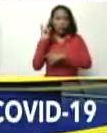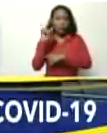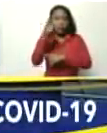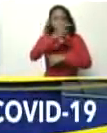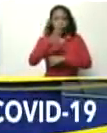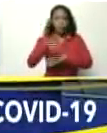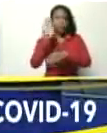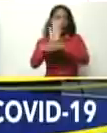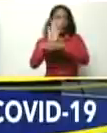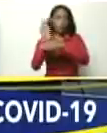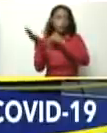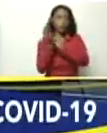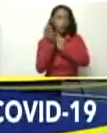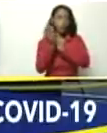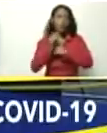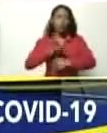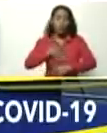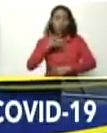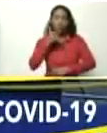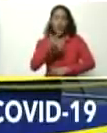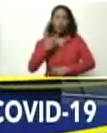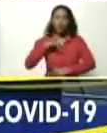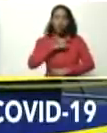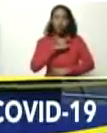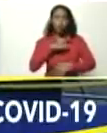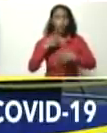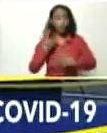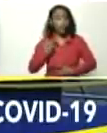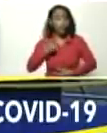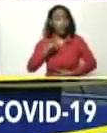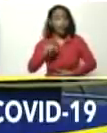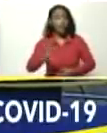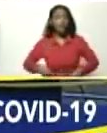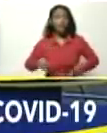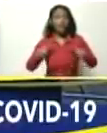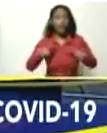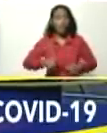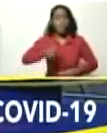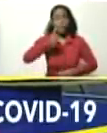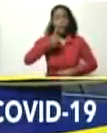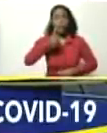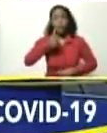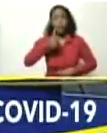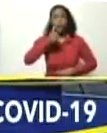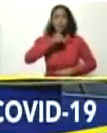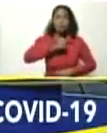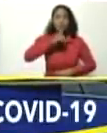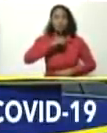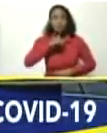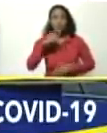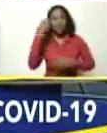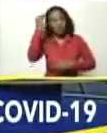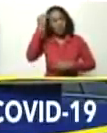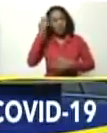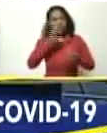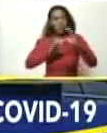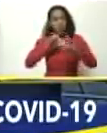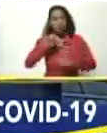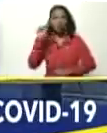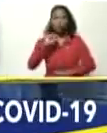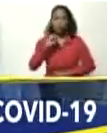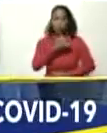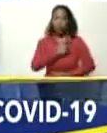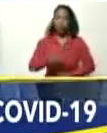cuidándose, pudiéramos nosotros tener una vida más llevadera. ¿Qué piensa la ciencia? Sí, efectivamente,